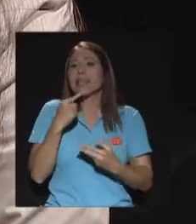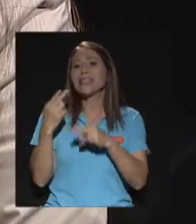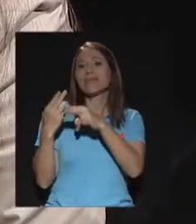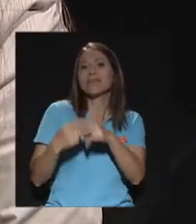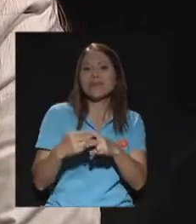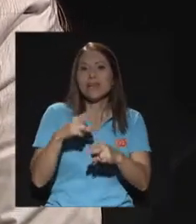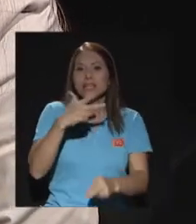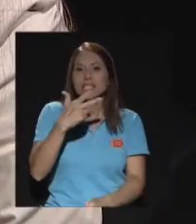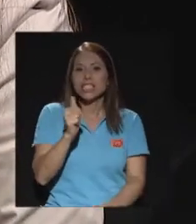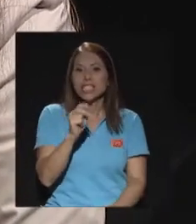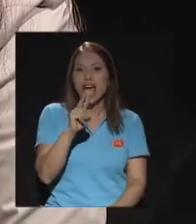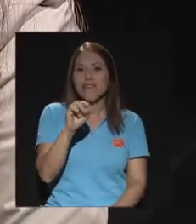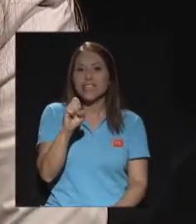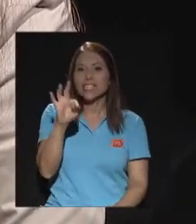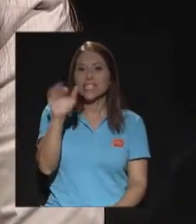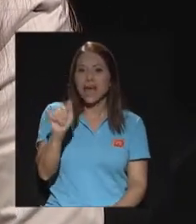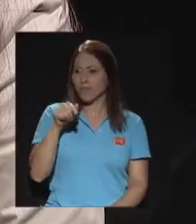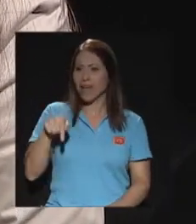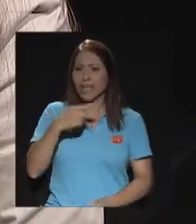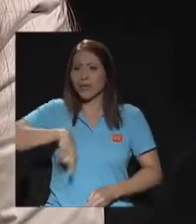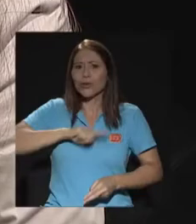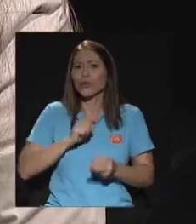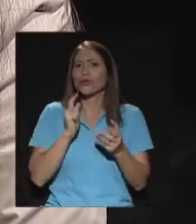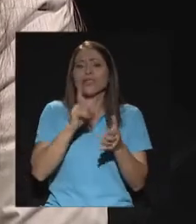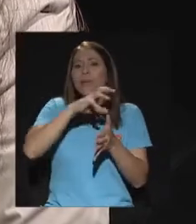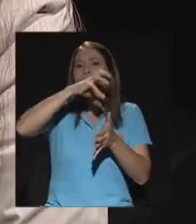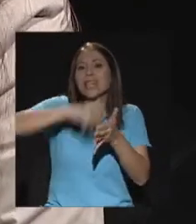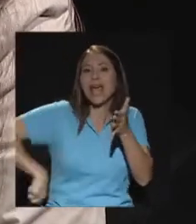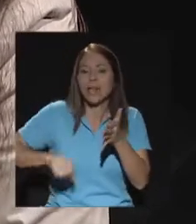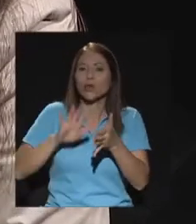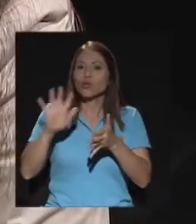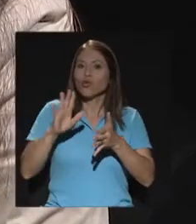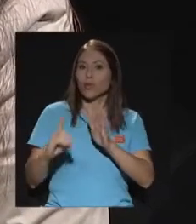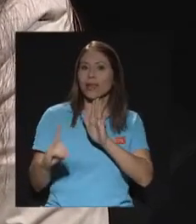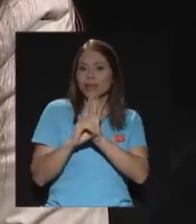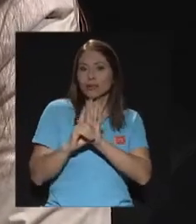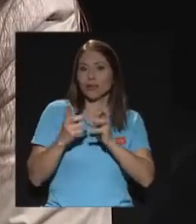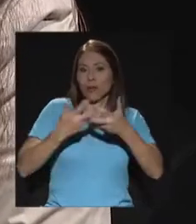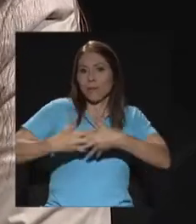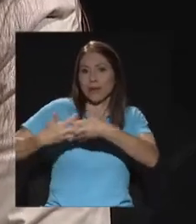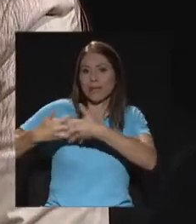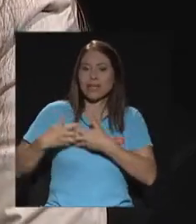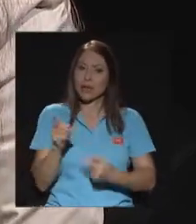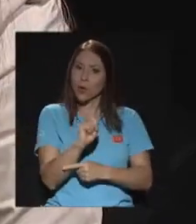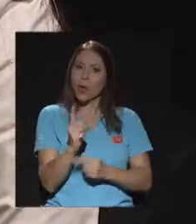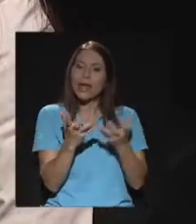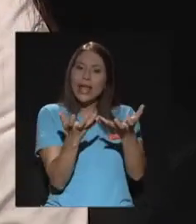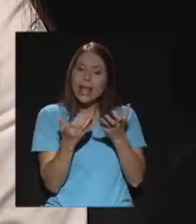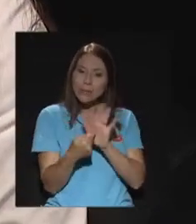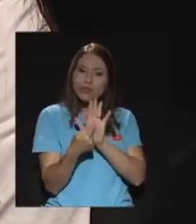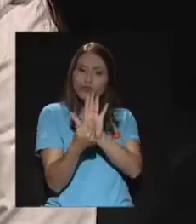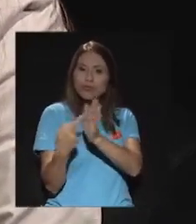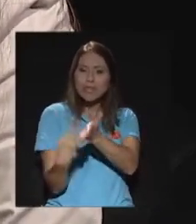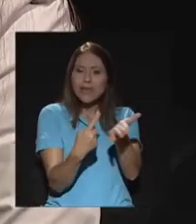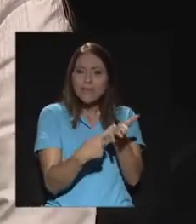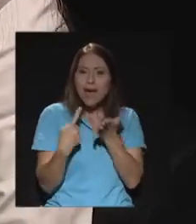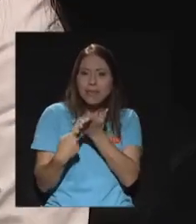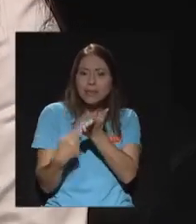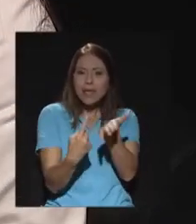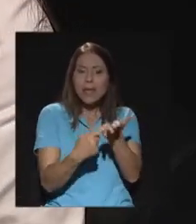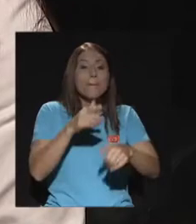quitando ninguna concesión a nadie, don Antonio. Aquí lo que estamos diciendo es, hay que dar un debate que permita que otras personas, que